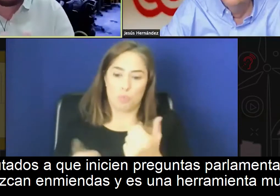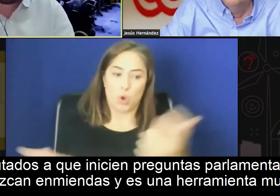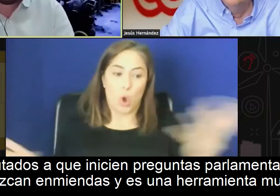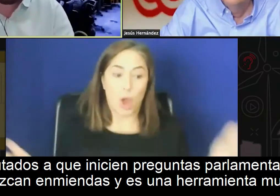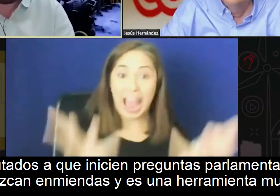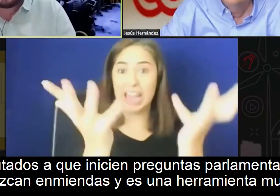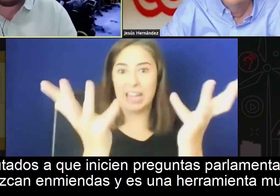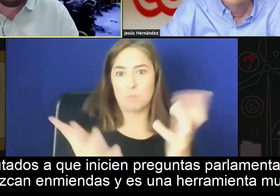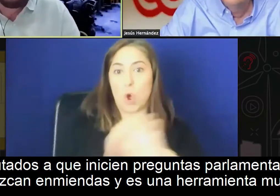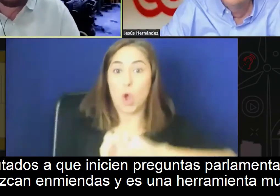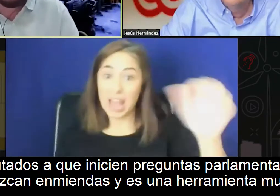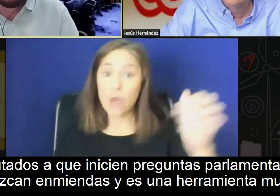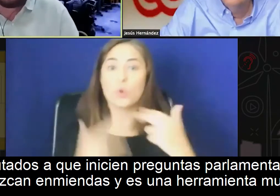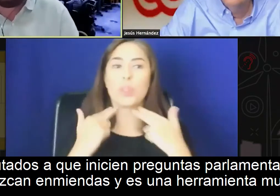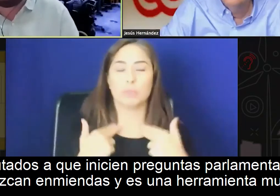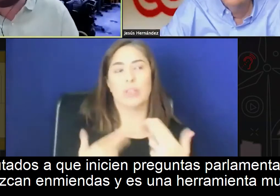eurodiputados a que inicien